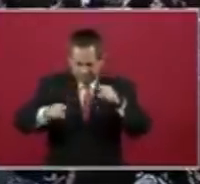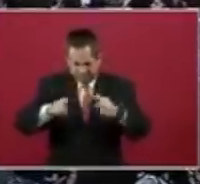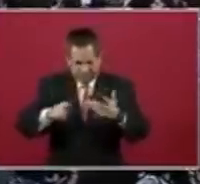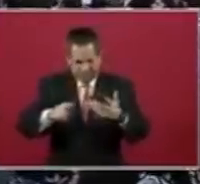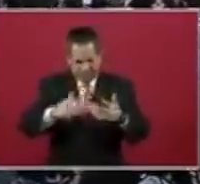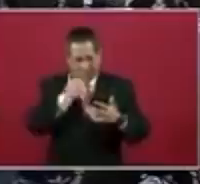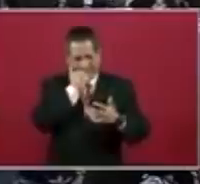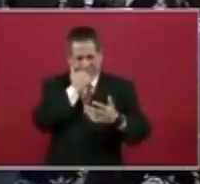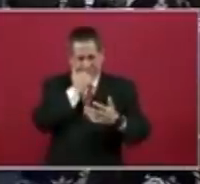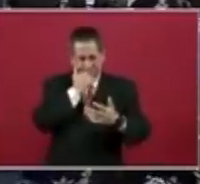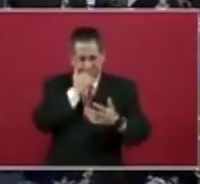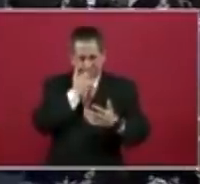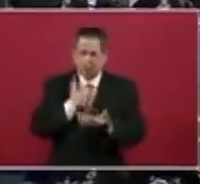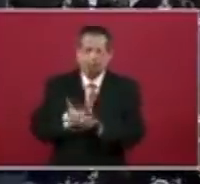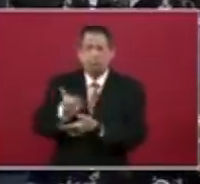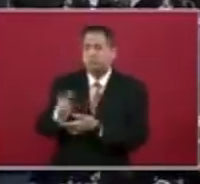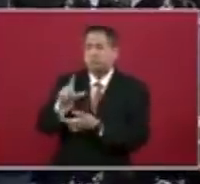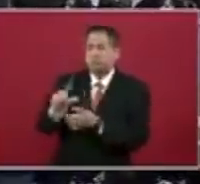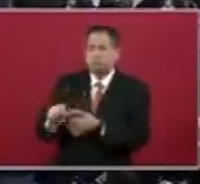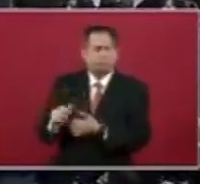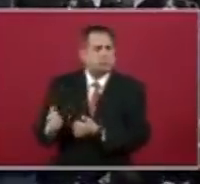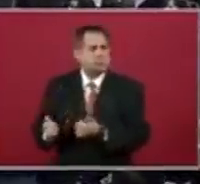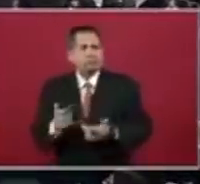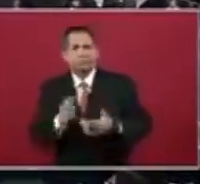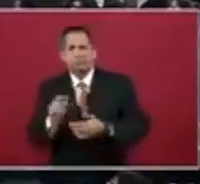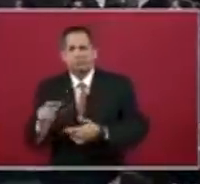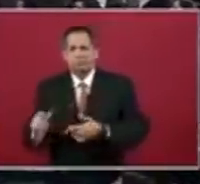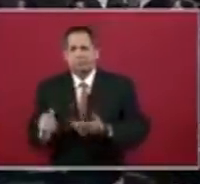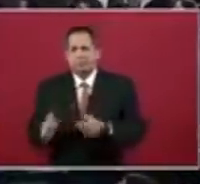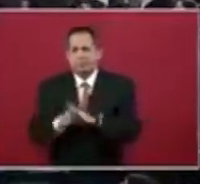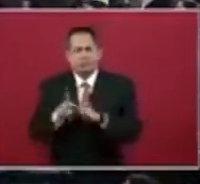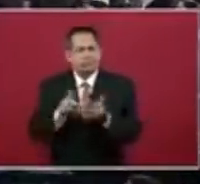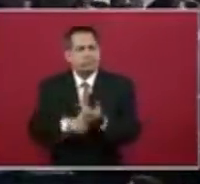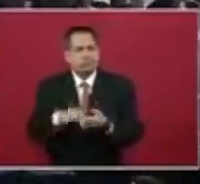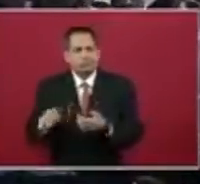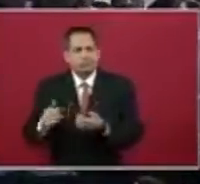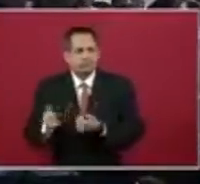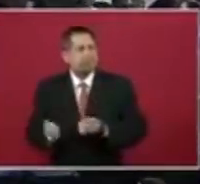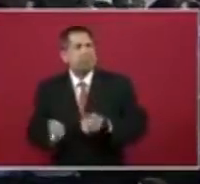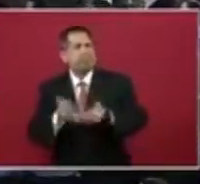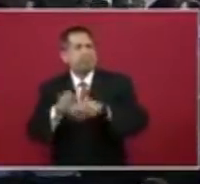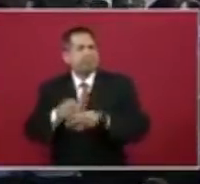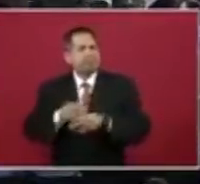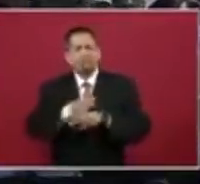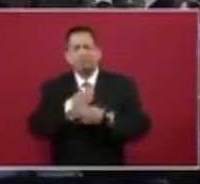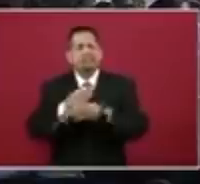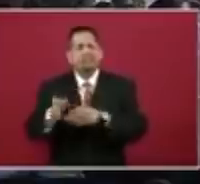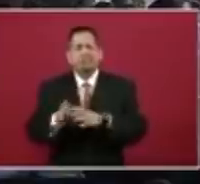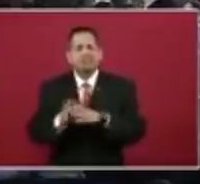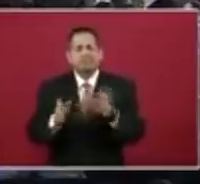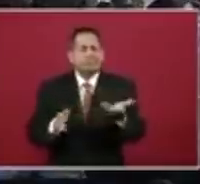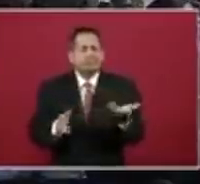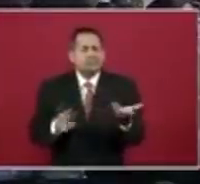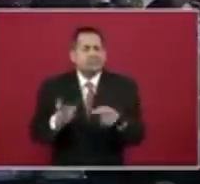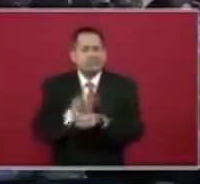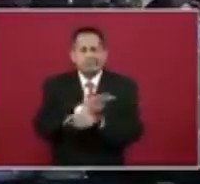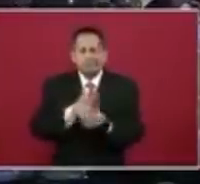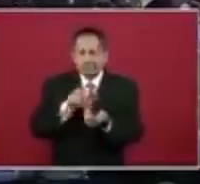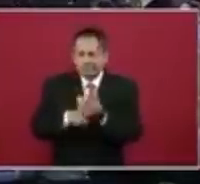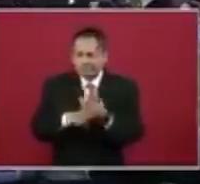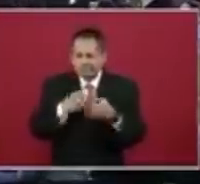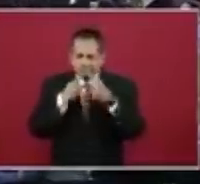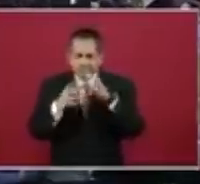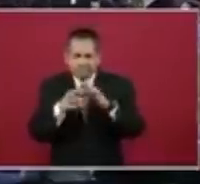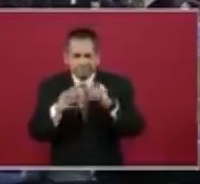había entregado para poder hacer los respectivos tránsitos de esto. ¿Cómo es que se está operando